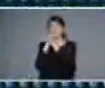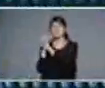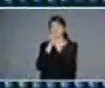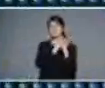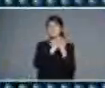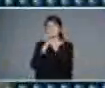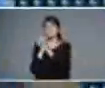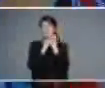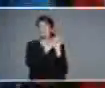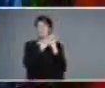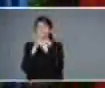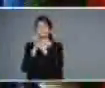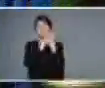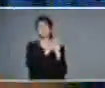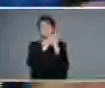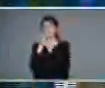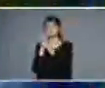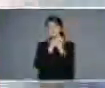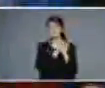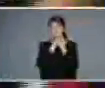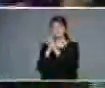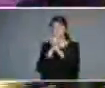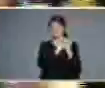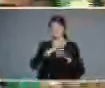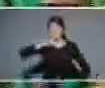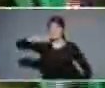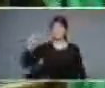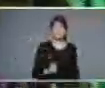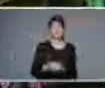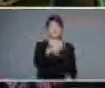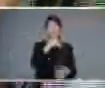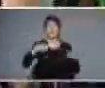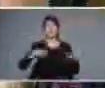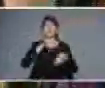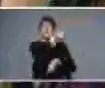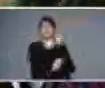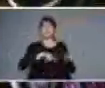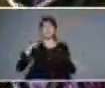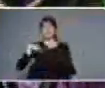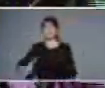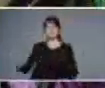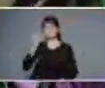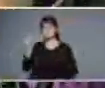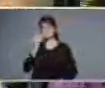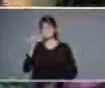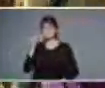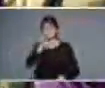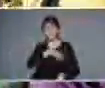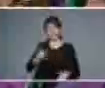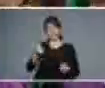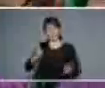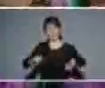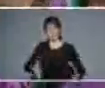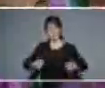delar Pues yo que me cago en la orquesta de Chicago que todos los sinvergüenzas los del dinero